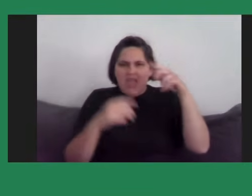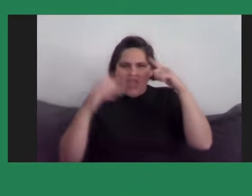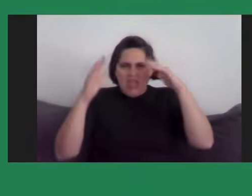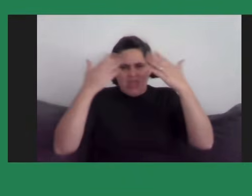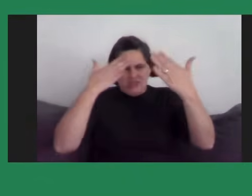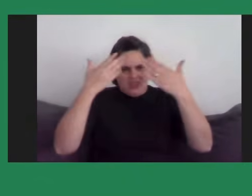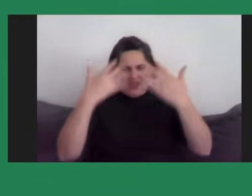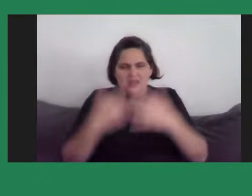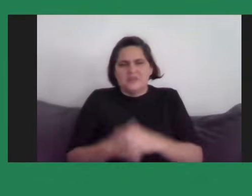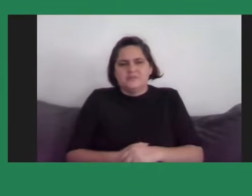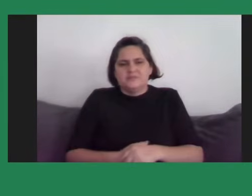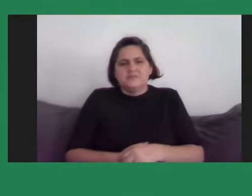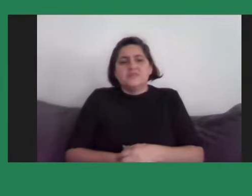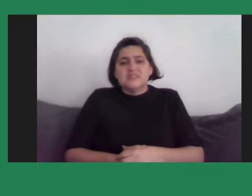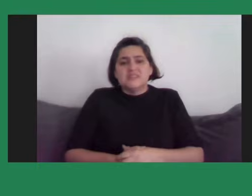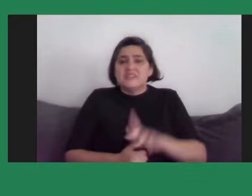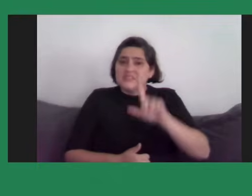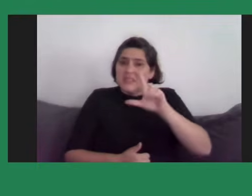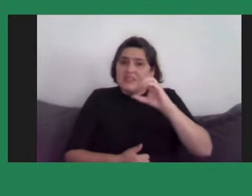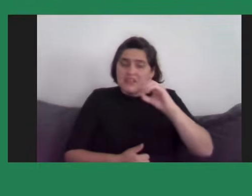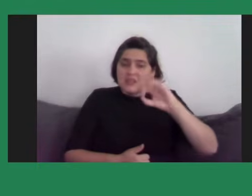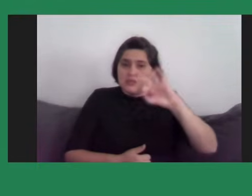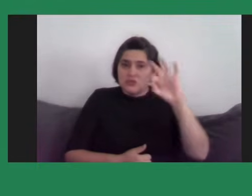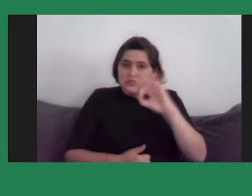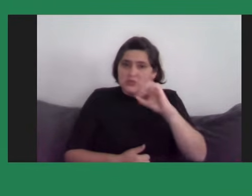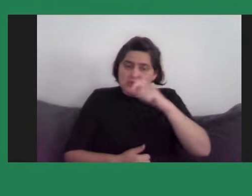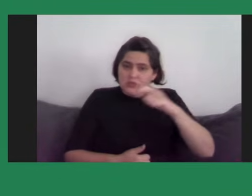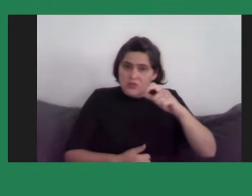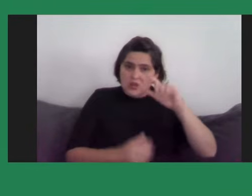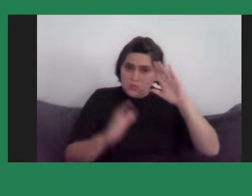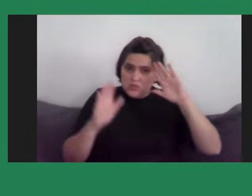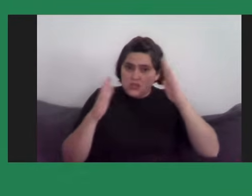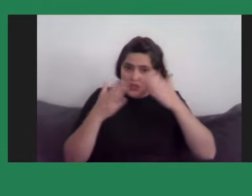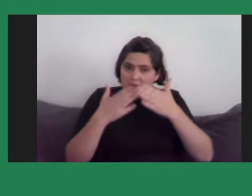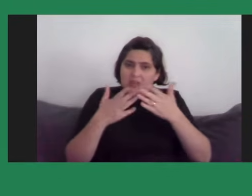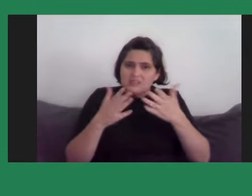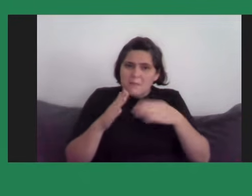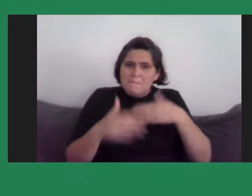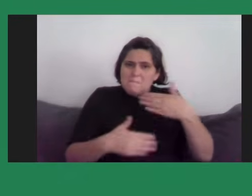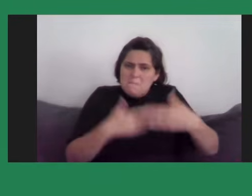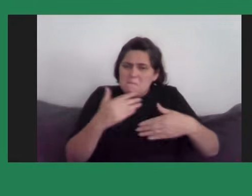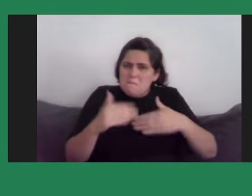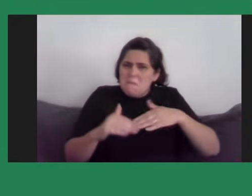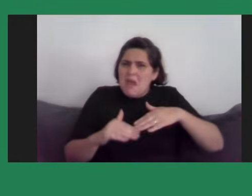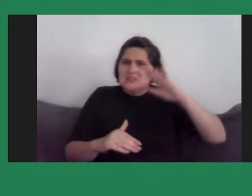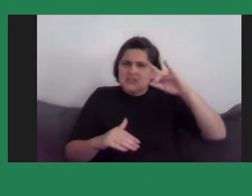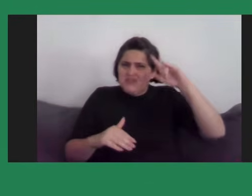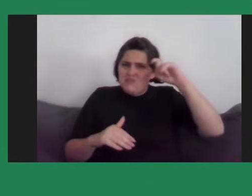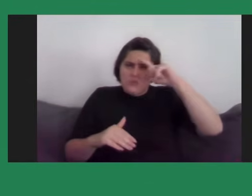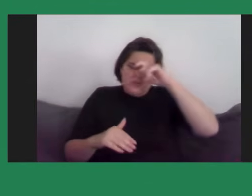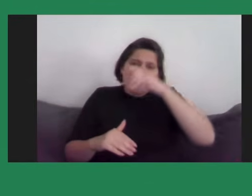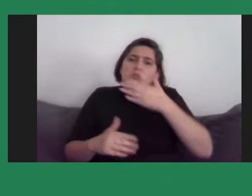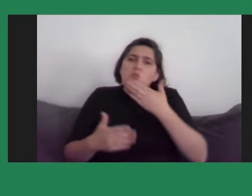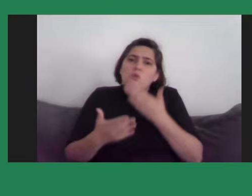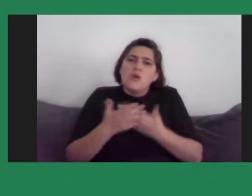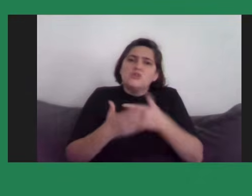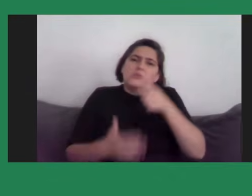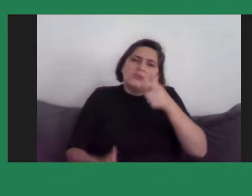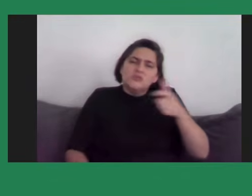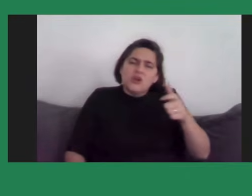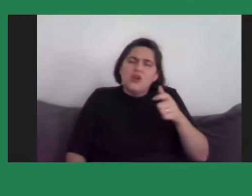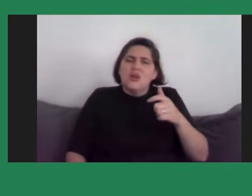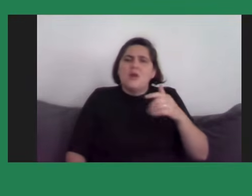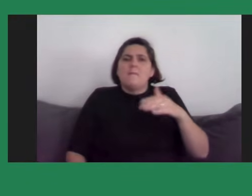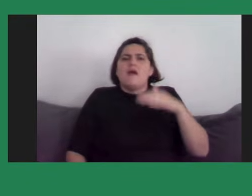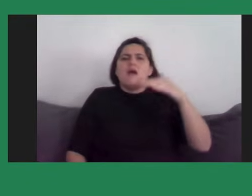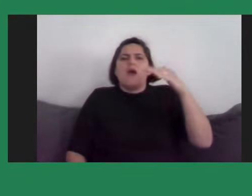las personas autistas, y esto va aumentando estas dificultades a medida que la persona, ¿no es cierto?, va siendo mayor. 40%, por ejemplo,